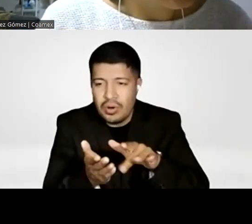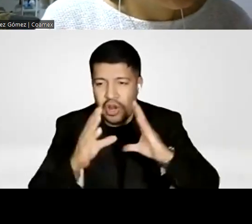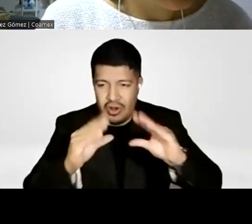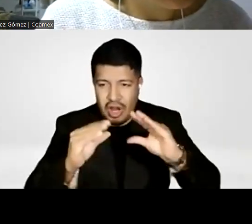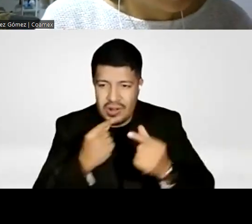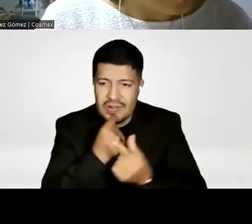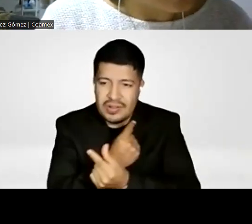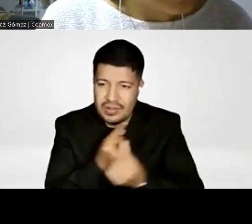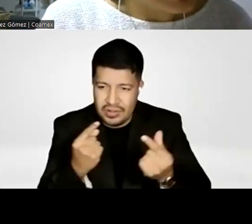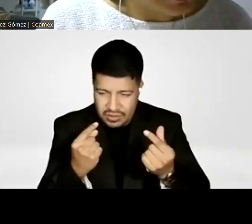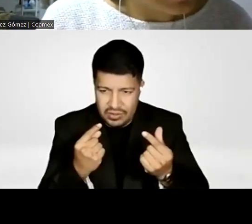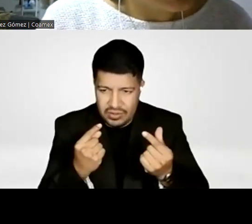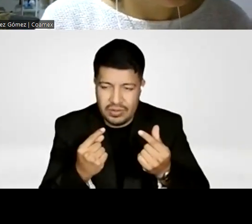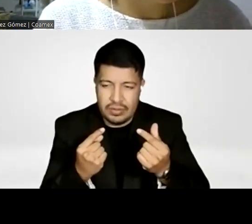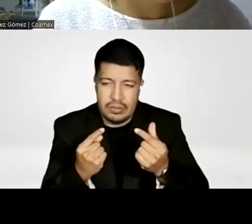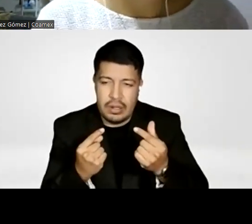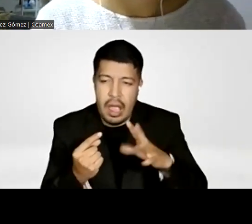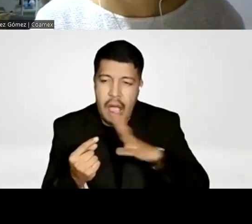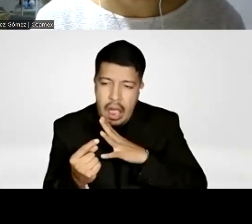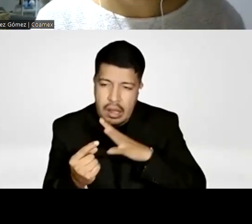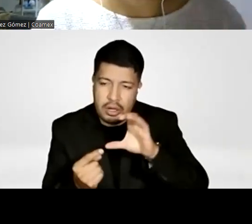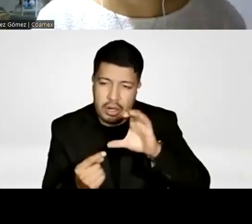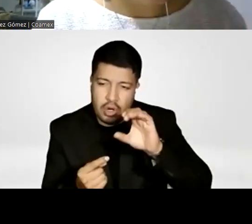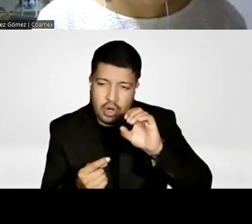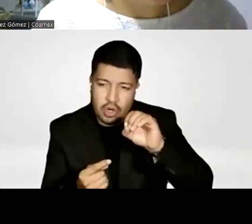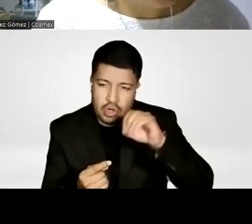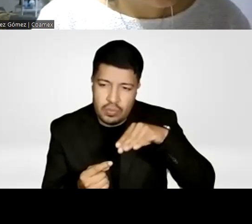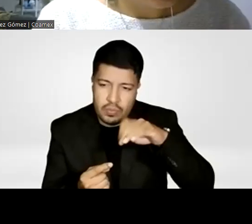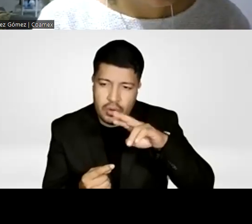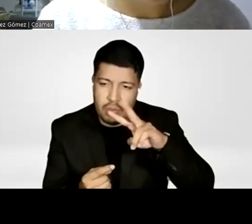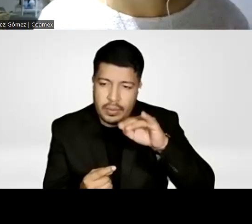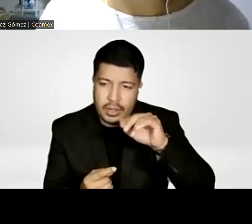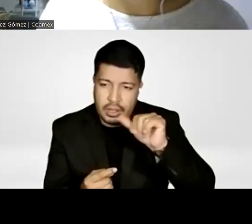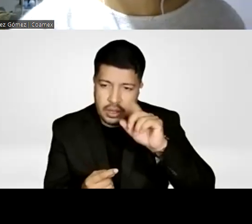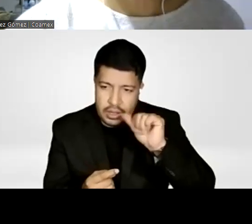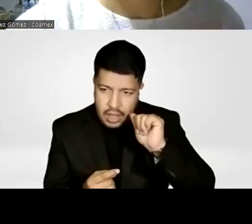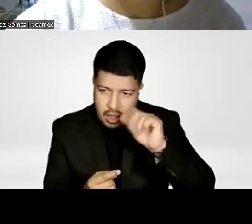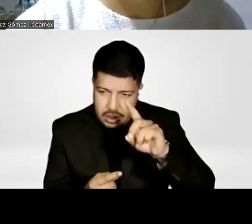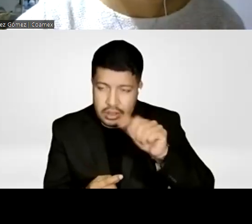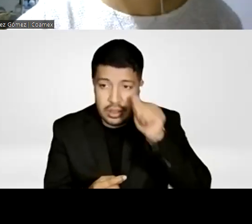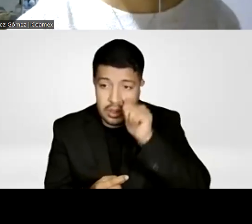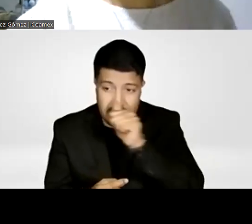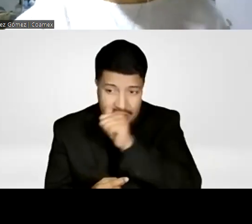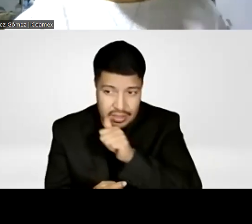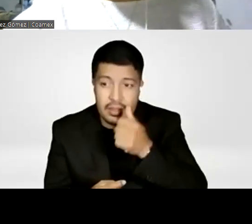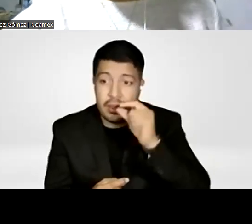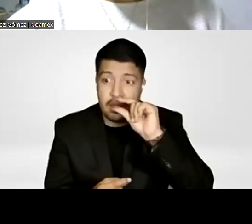con comorbilidad en discapacidad visual y autismo. ¿Qué consejos podrían ofrecerle?